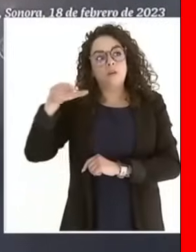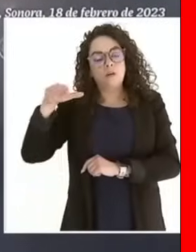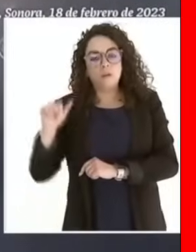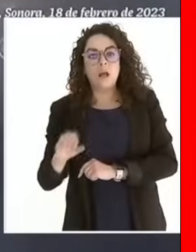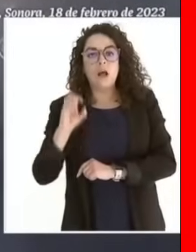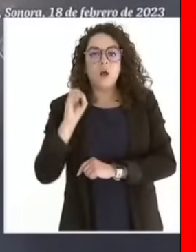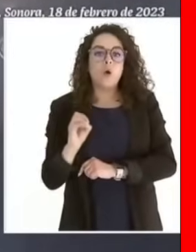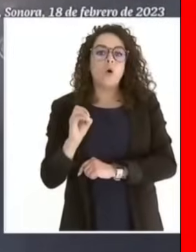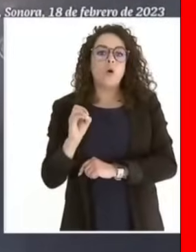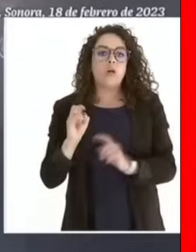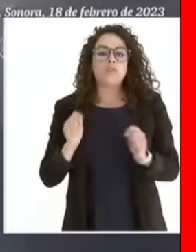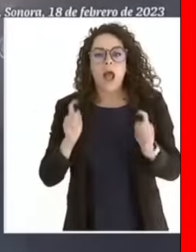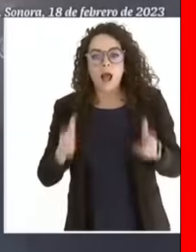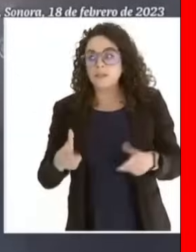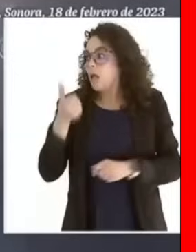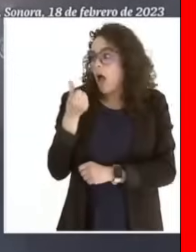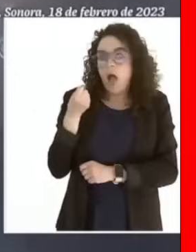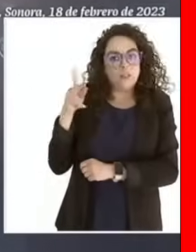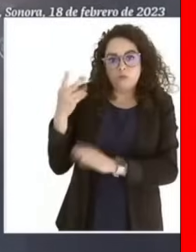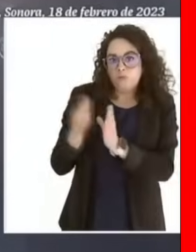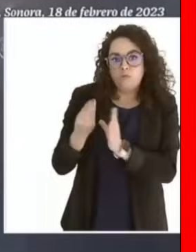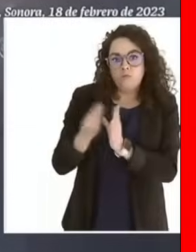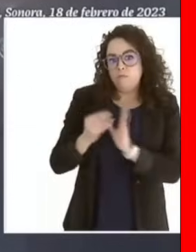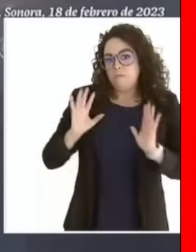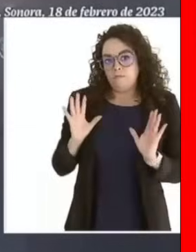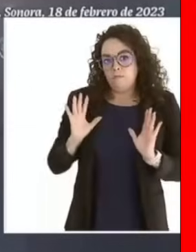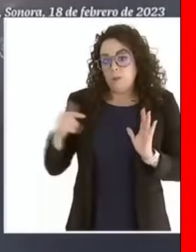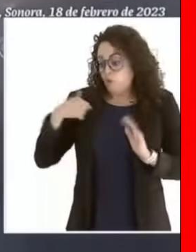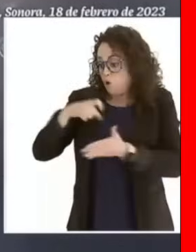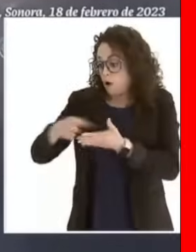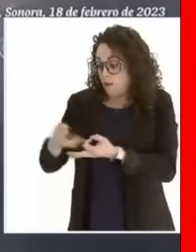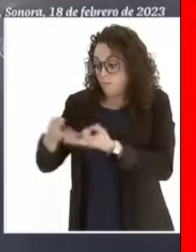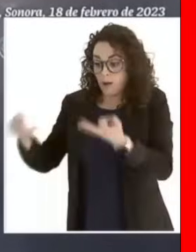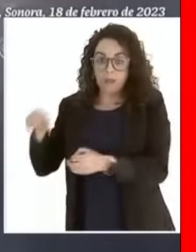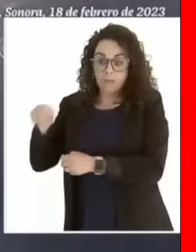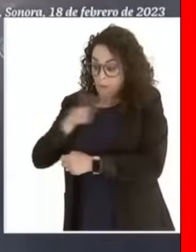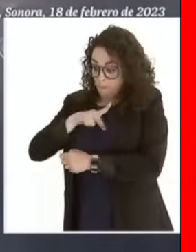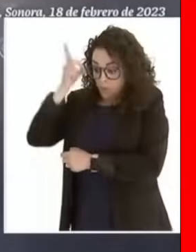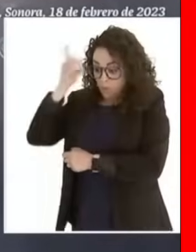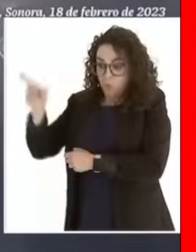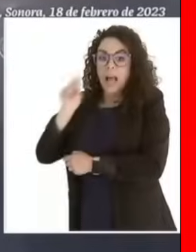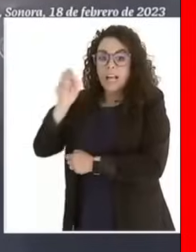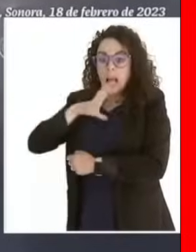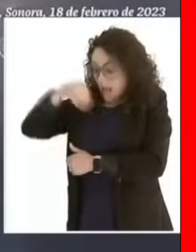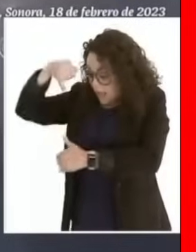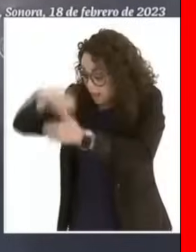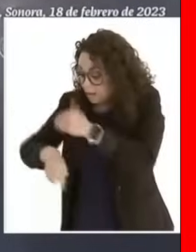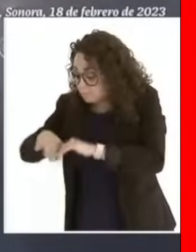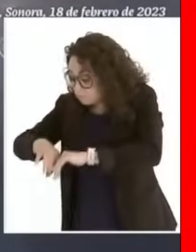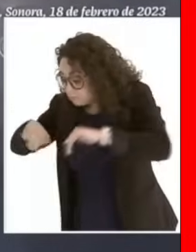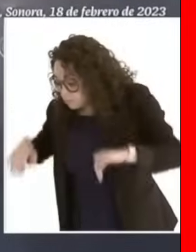es se tiene el terreno y el que es dueño de la tierra es dueño de lo que está debajo de la